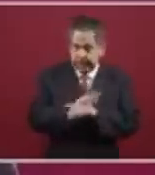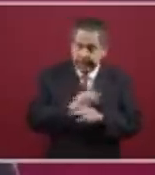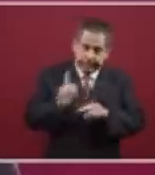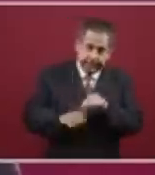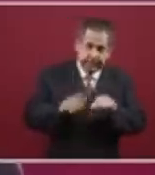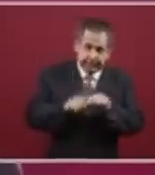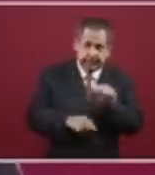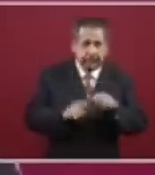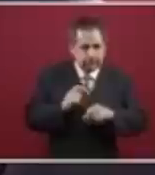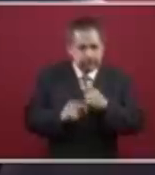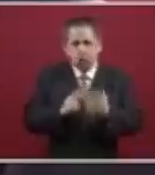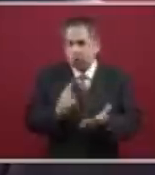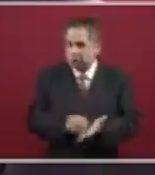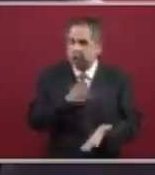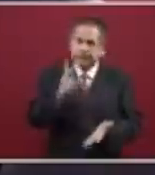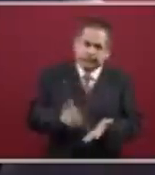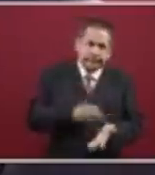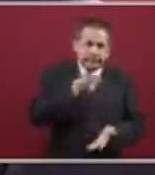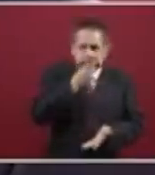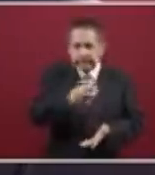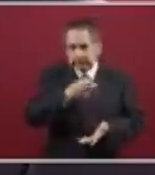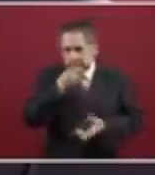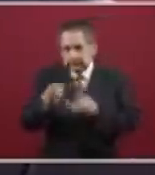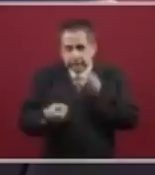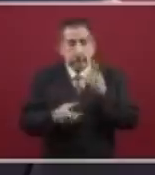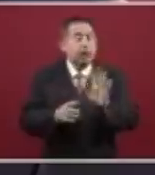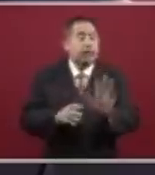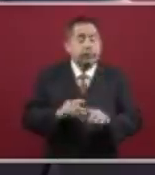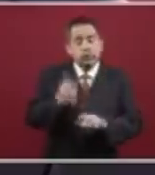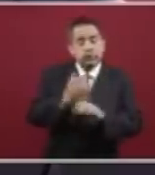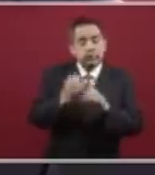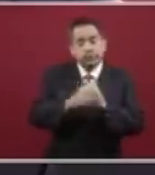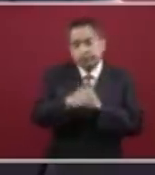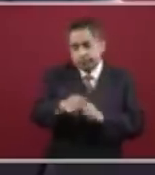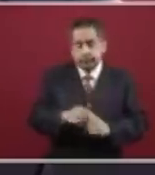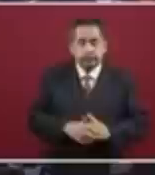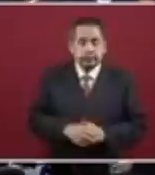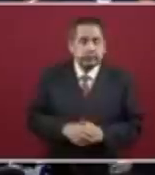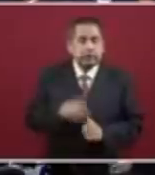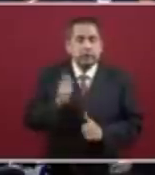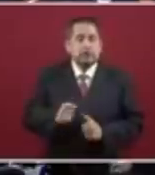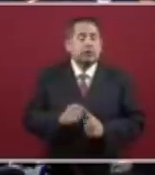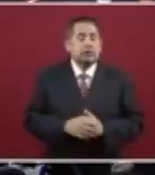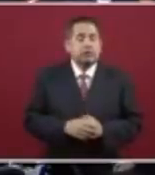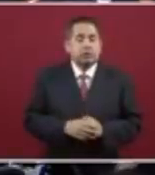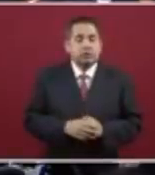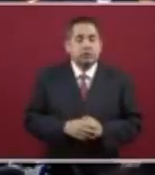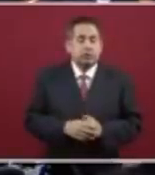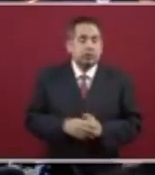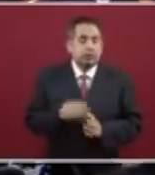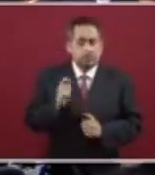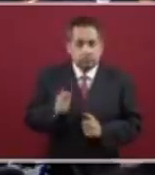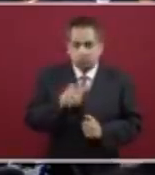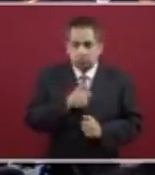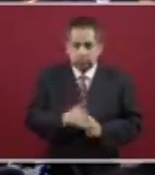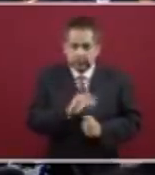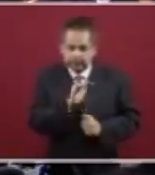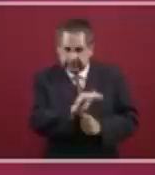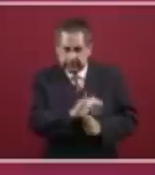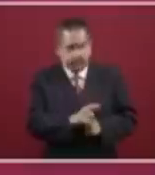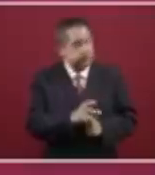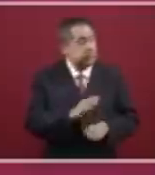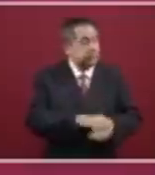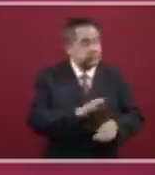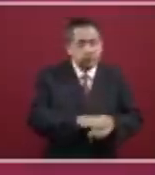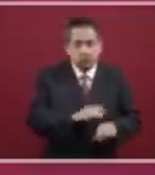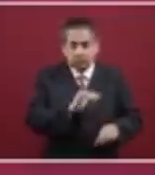está, repite. Y lo otro es estar señalando